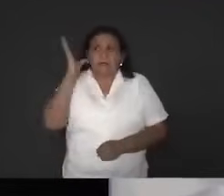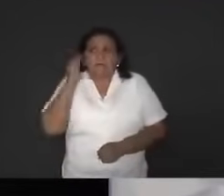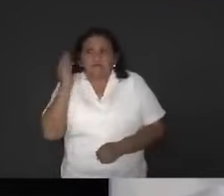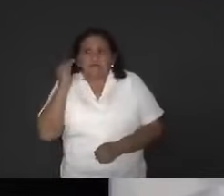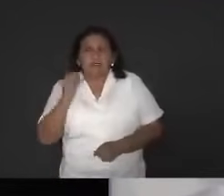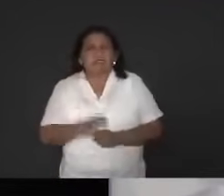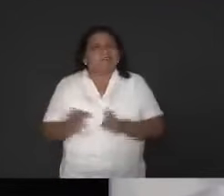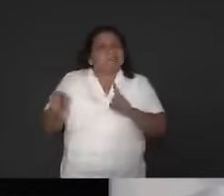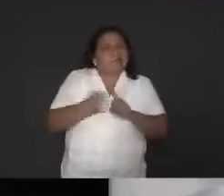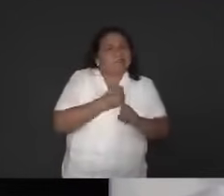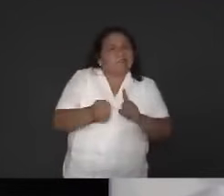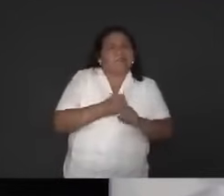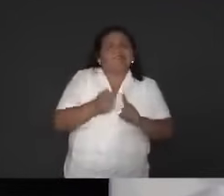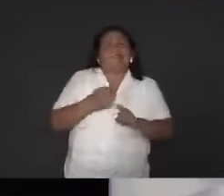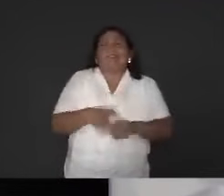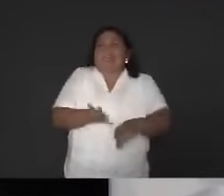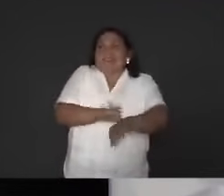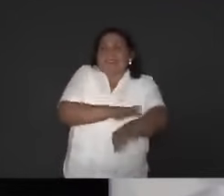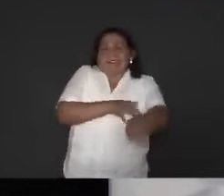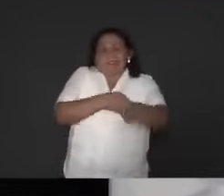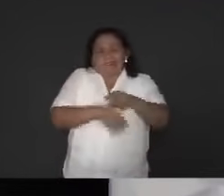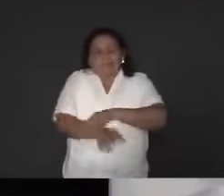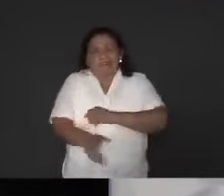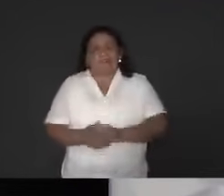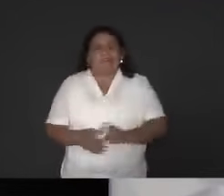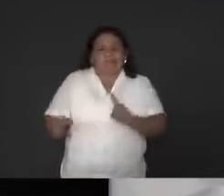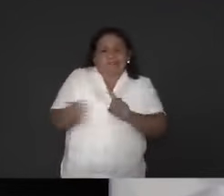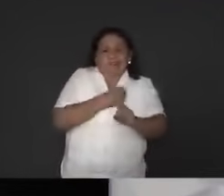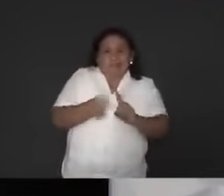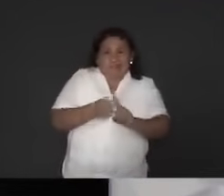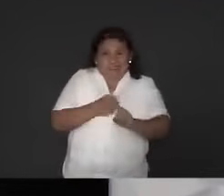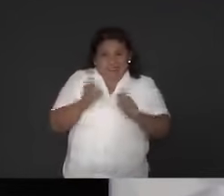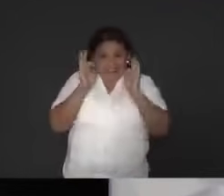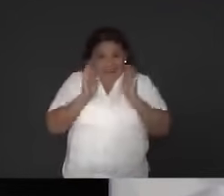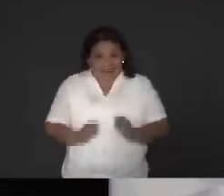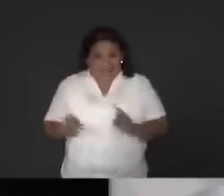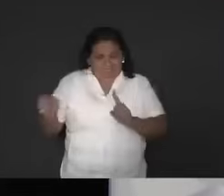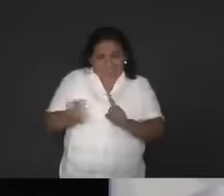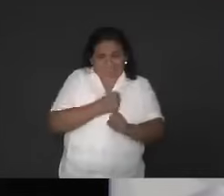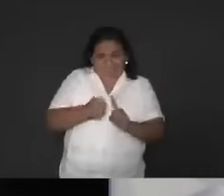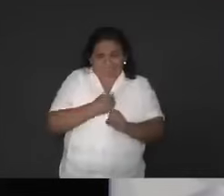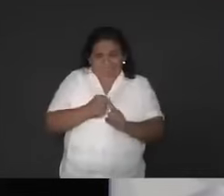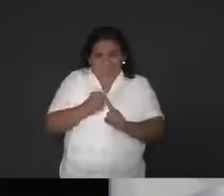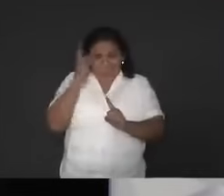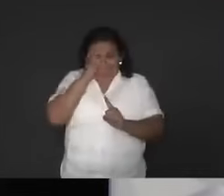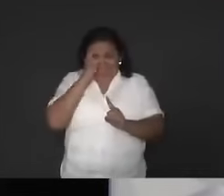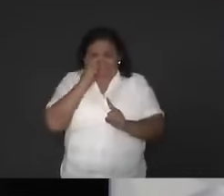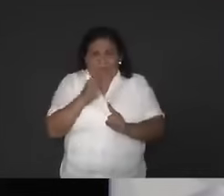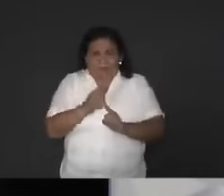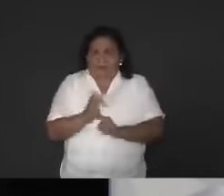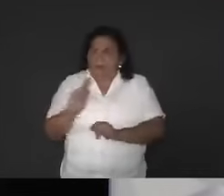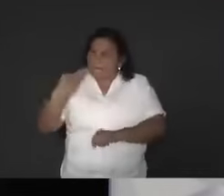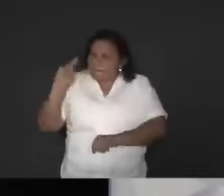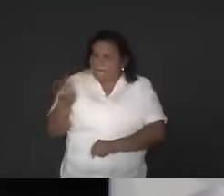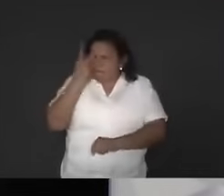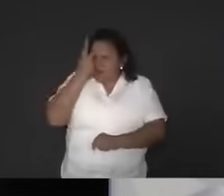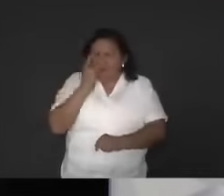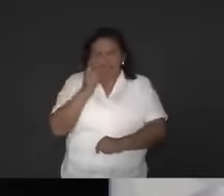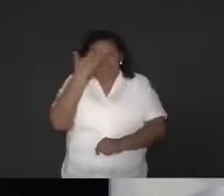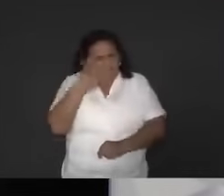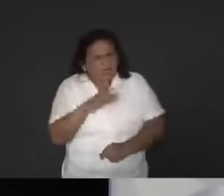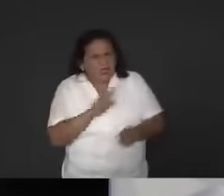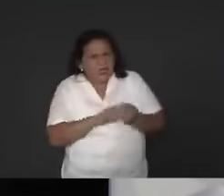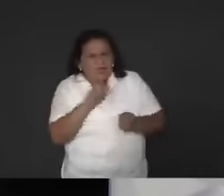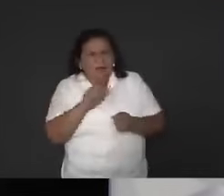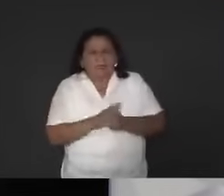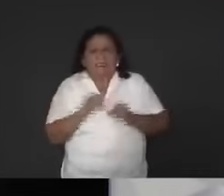de violencia emocional, hemos escuchado de violencia física, de violencia psicológica. ¿Pero saben cuál es la peor de las violencias? La